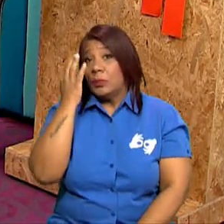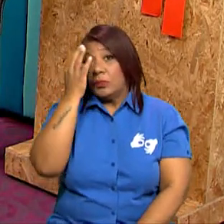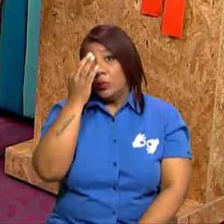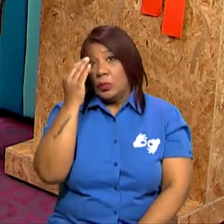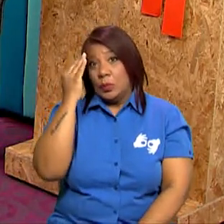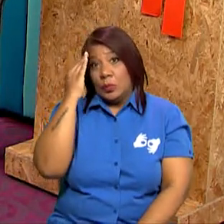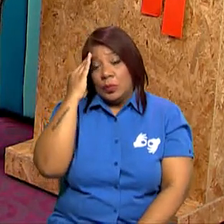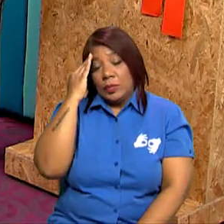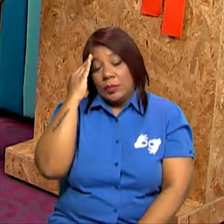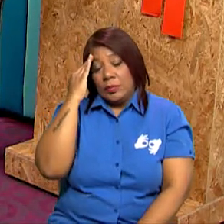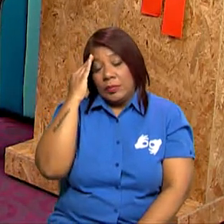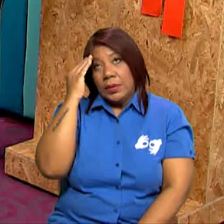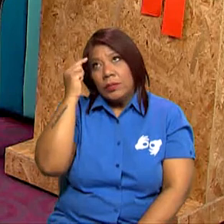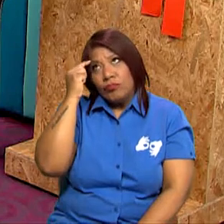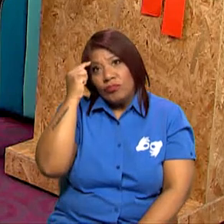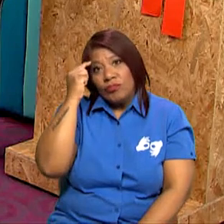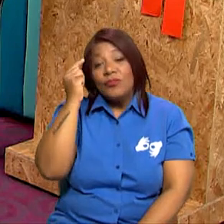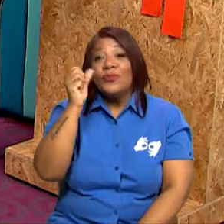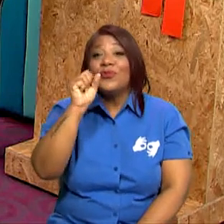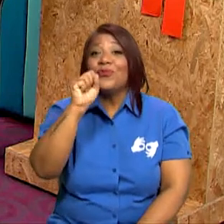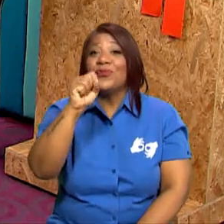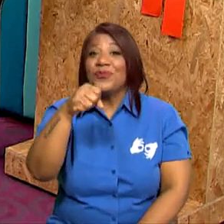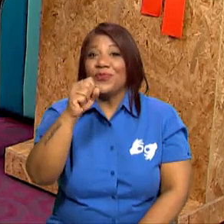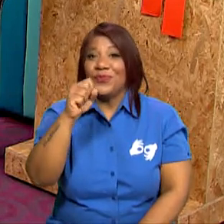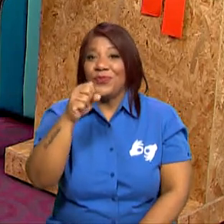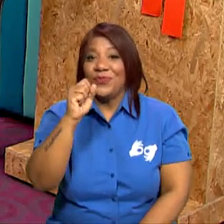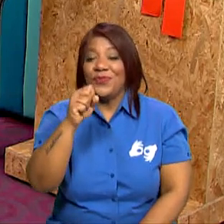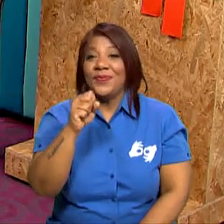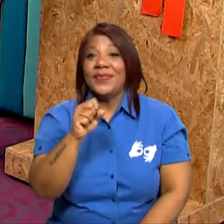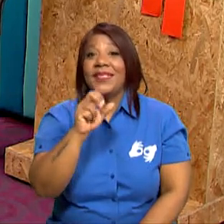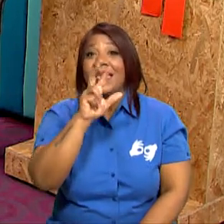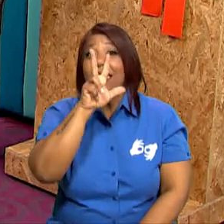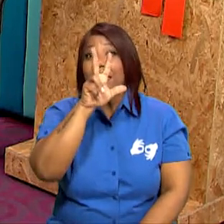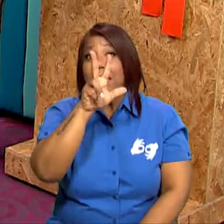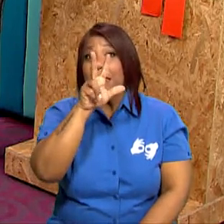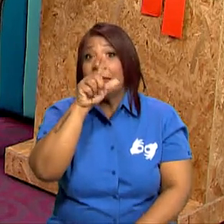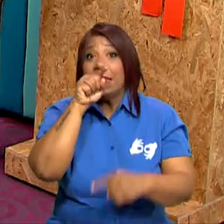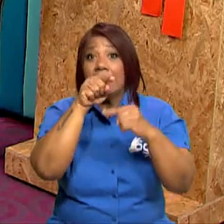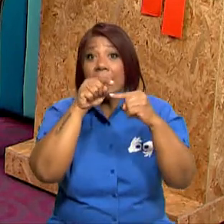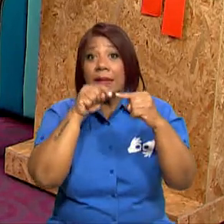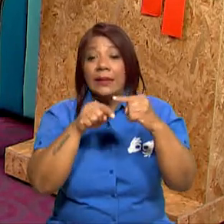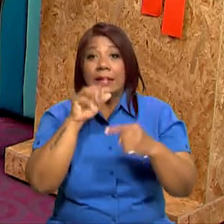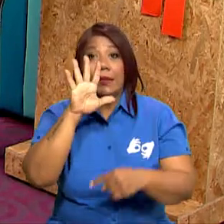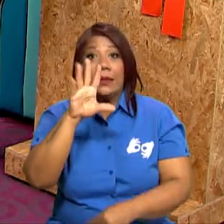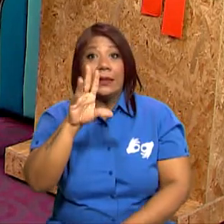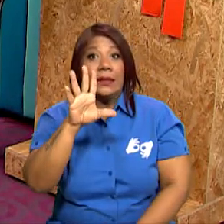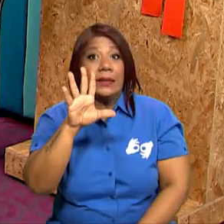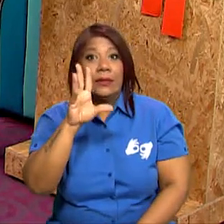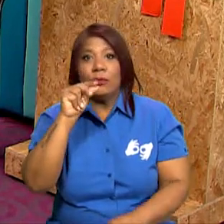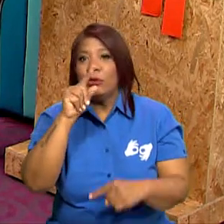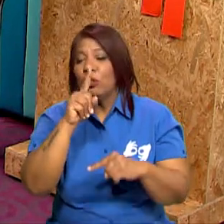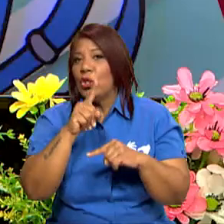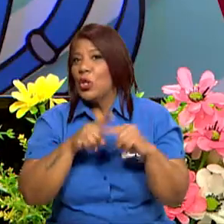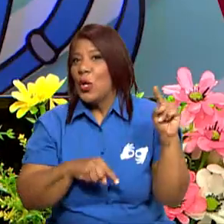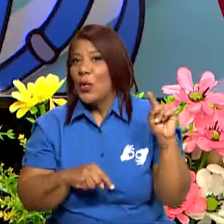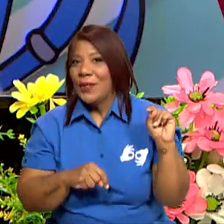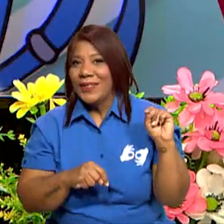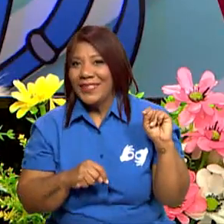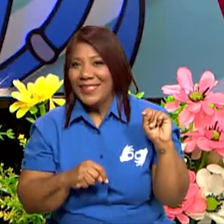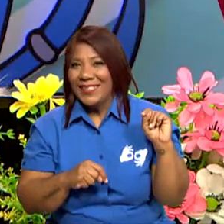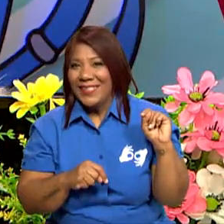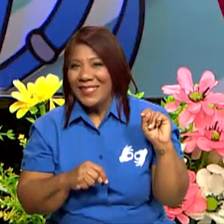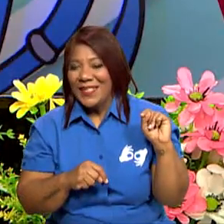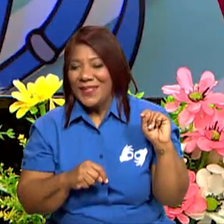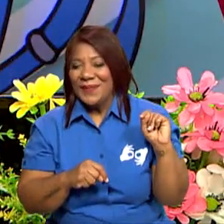acuerdo muy bien porque hay que hacer 3/5. Y como no se puede porque es un número grande, hay que poner 0